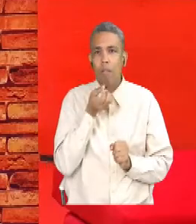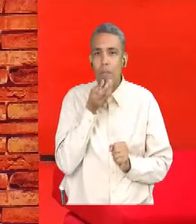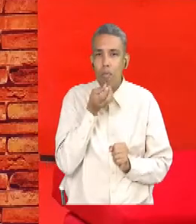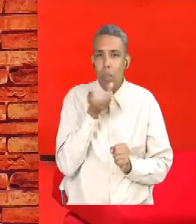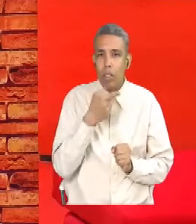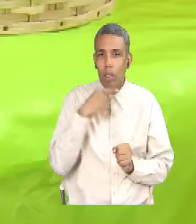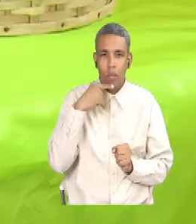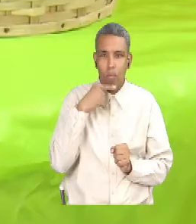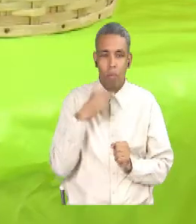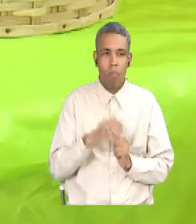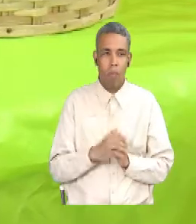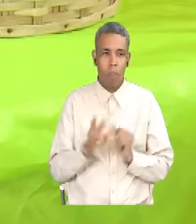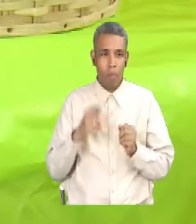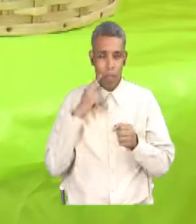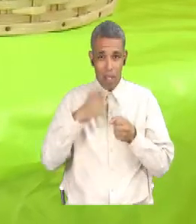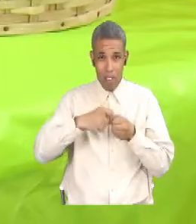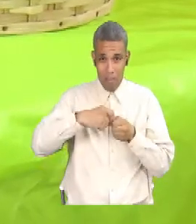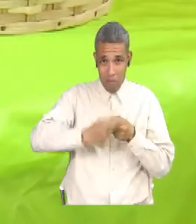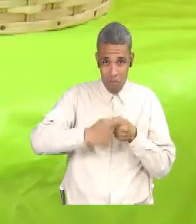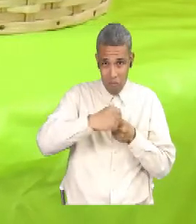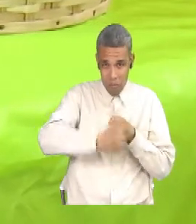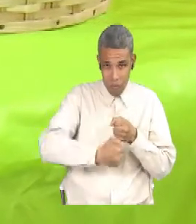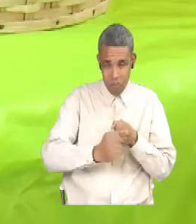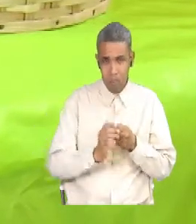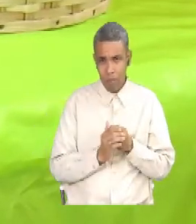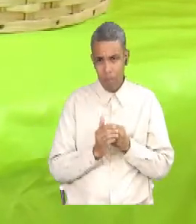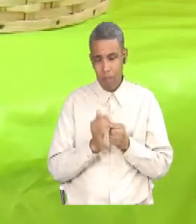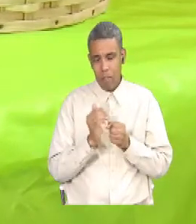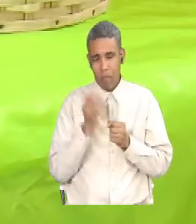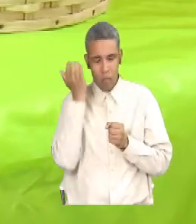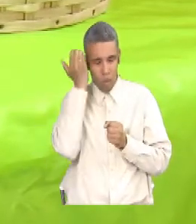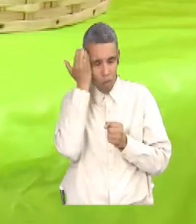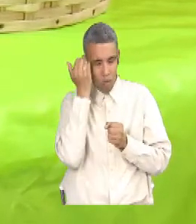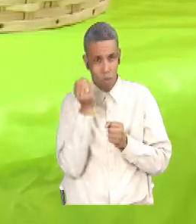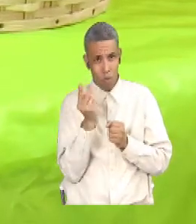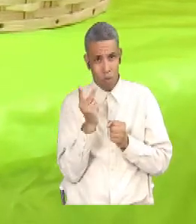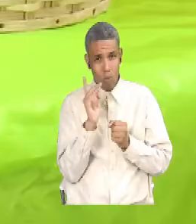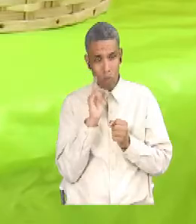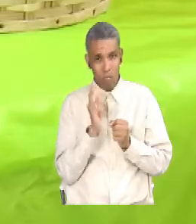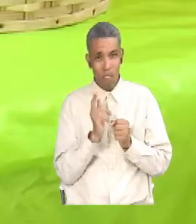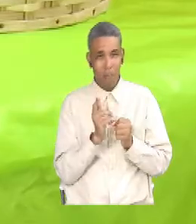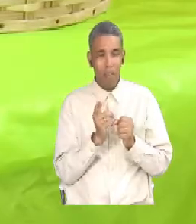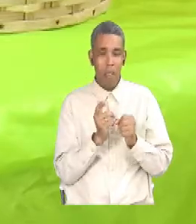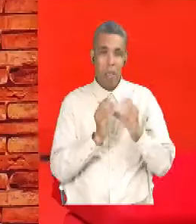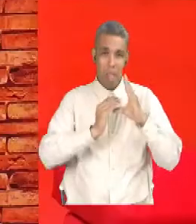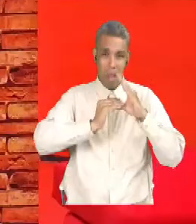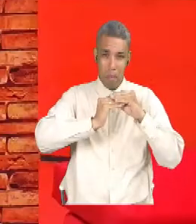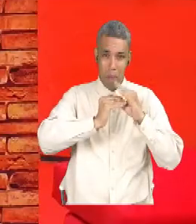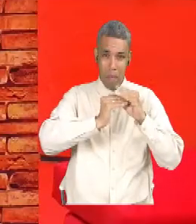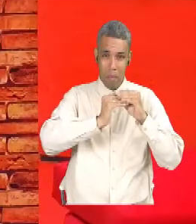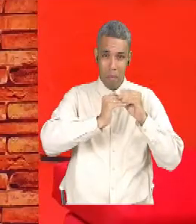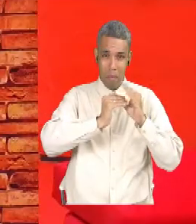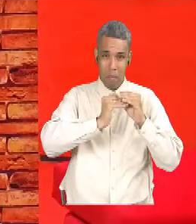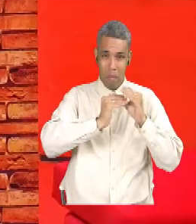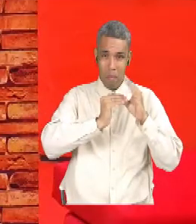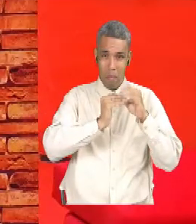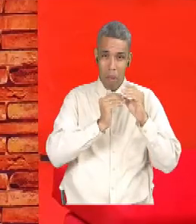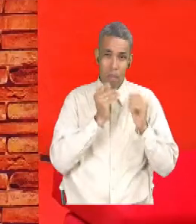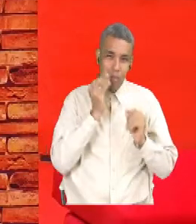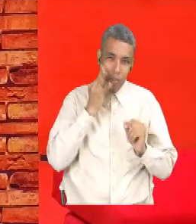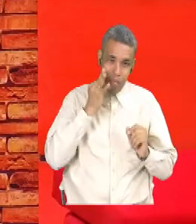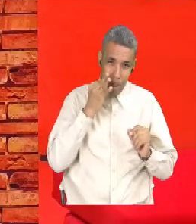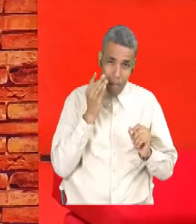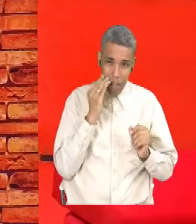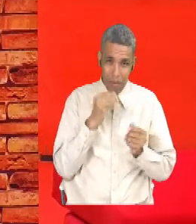banano, dos huevitos ya les dije y pan integral. ¿Qué vamos a hacer? Ponemos dos huevos enteros, yo los puse